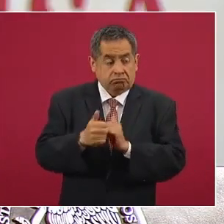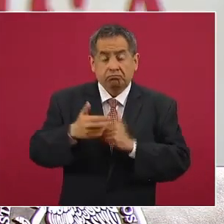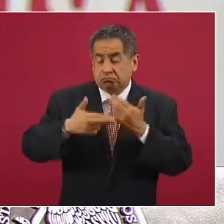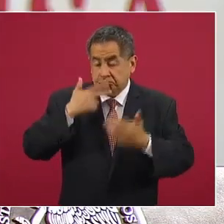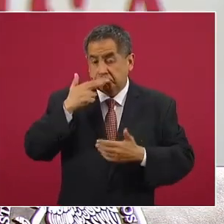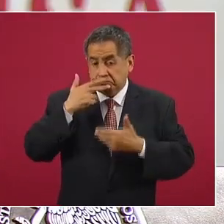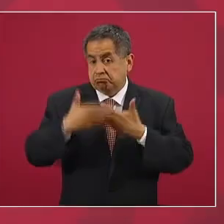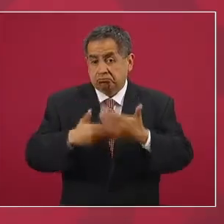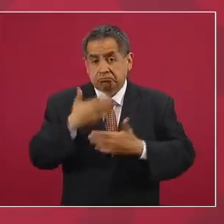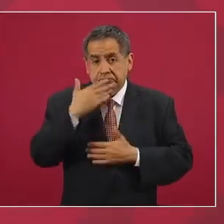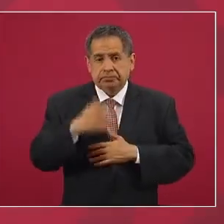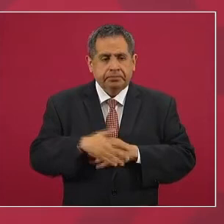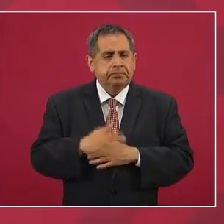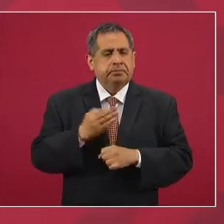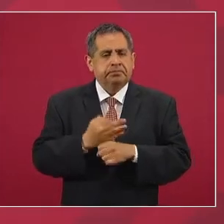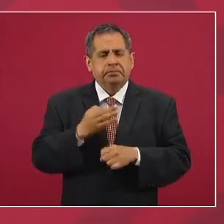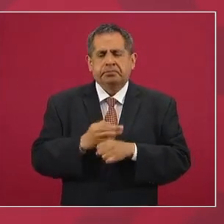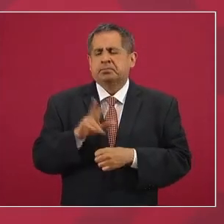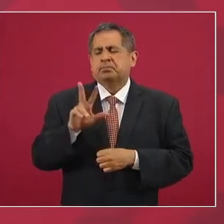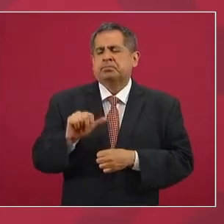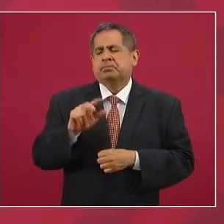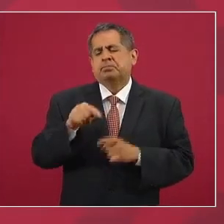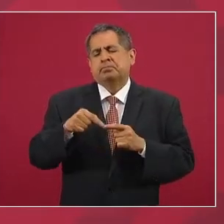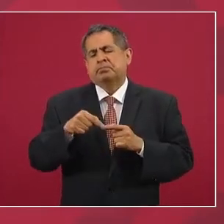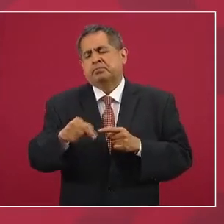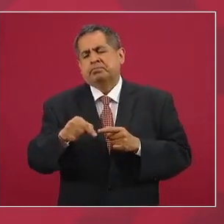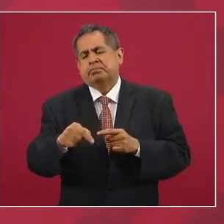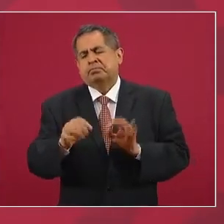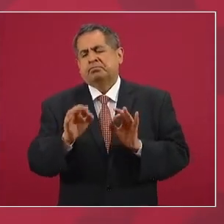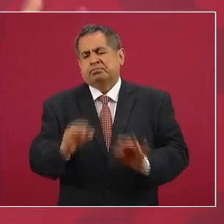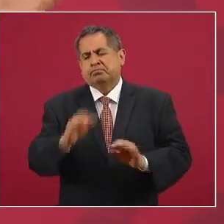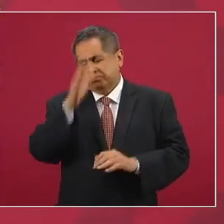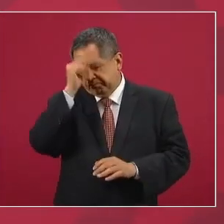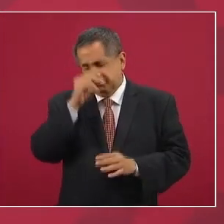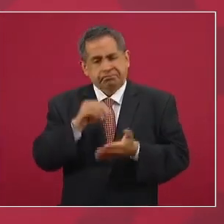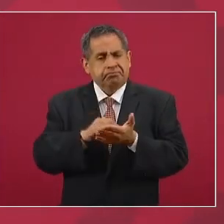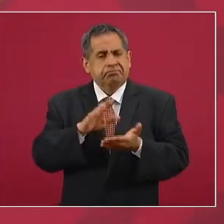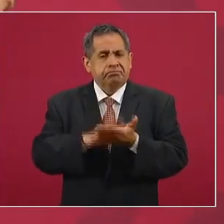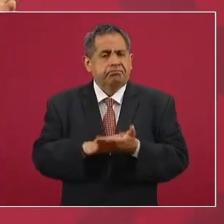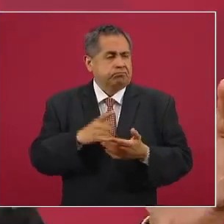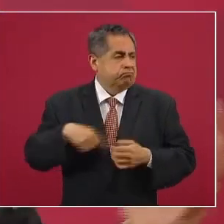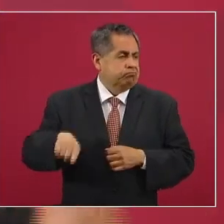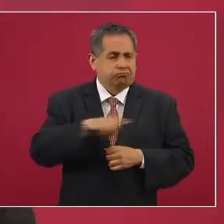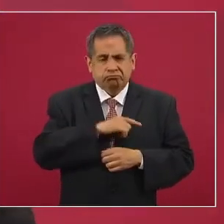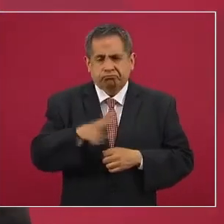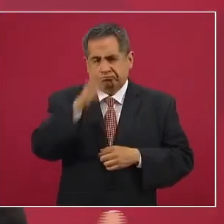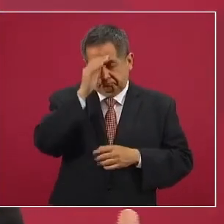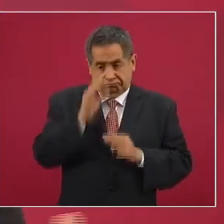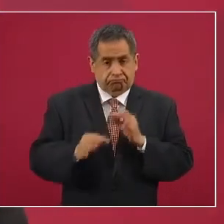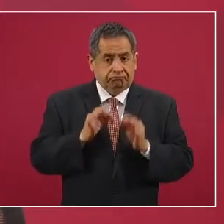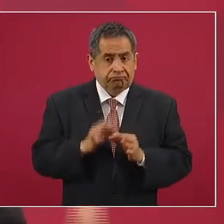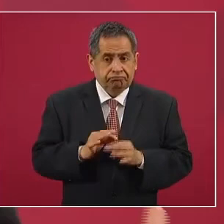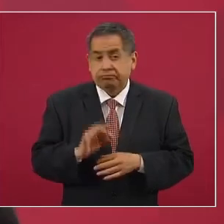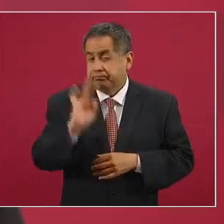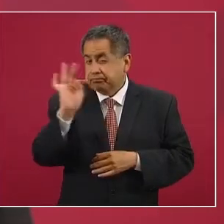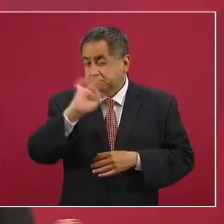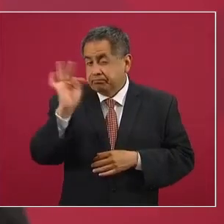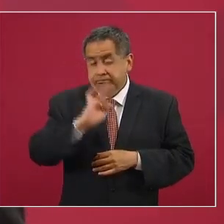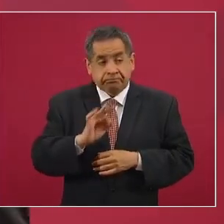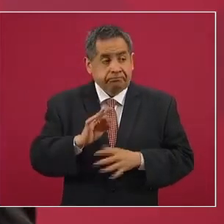bastante y estamos a punto ya de lograr un acuerdo, y si se